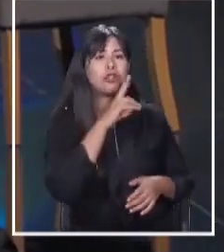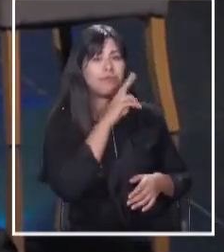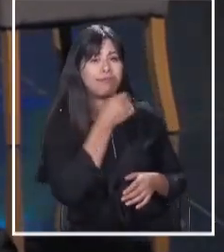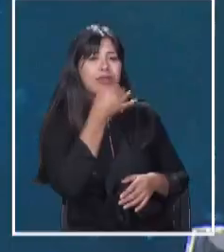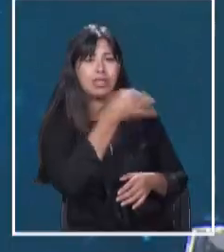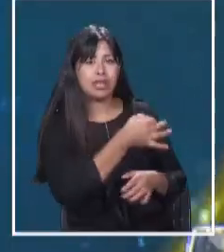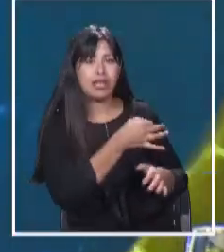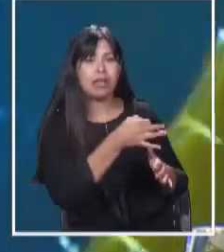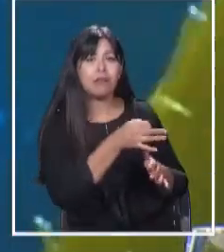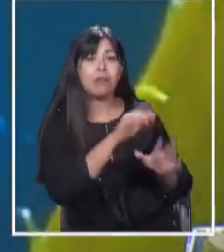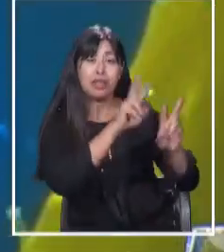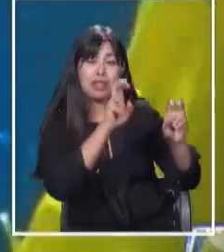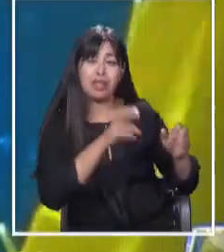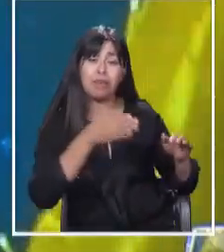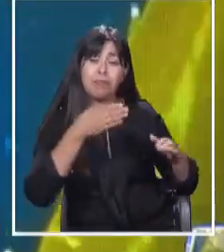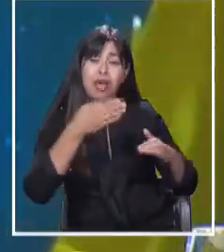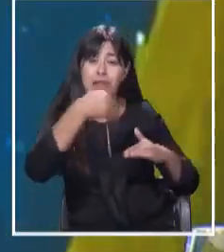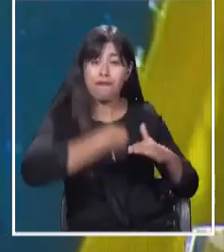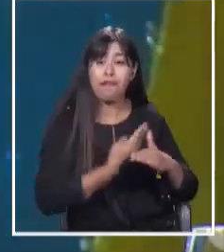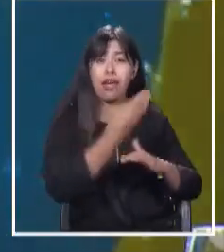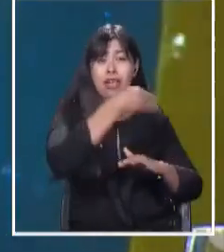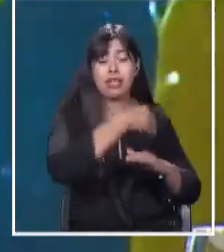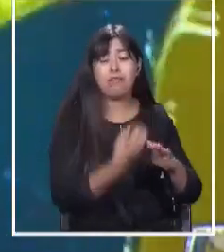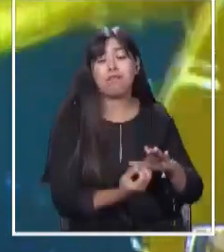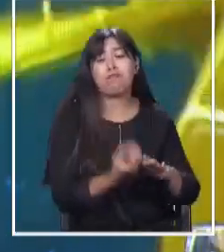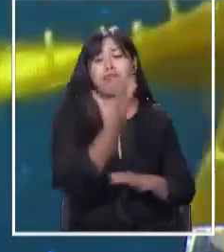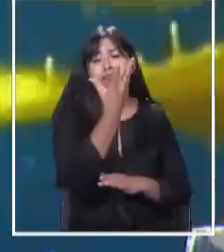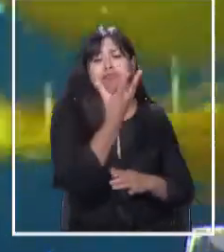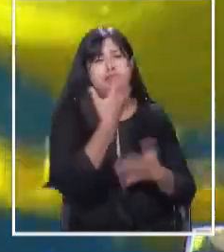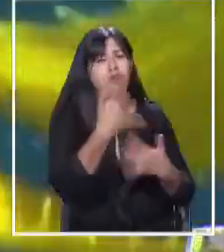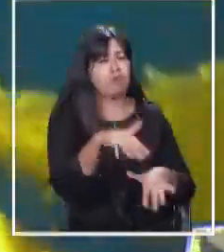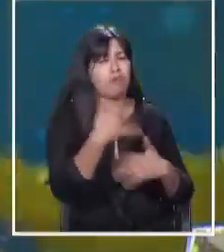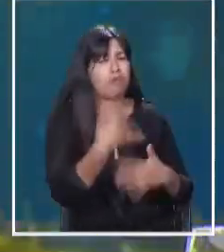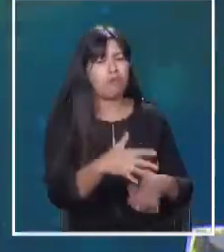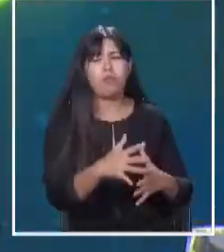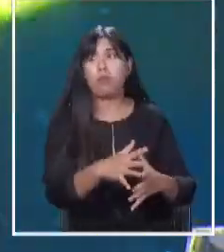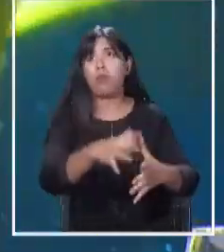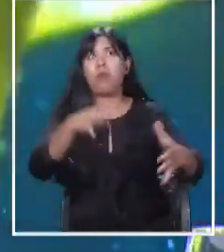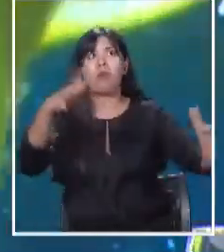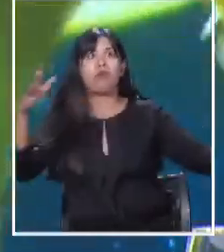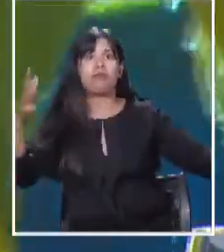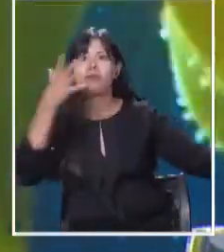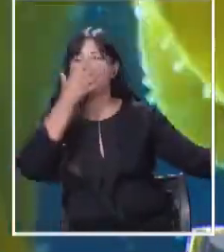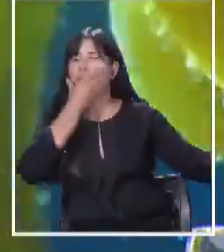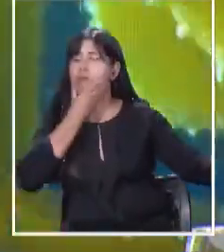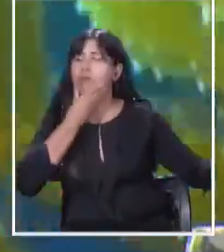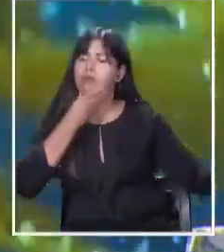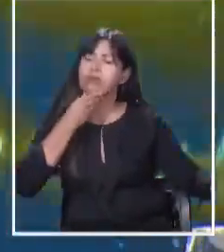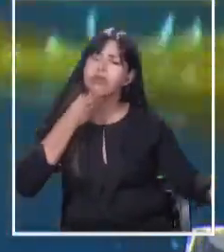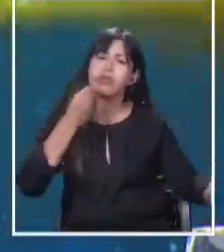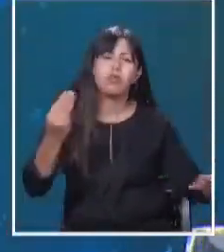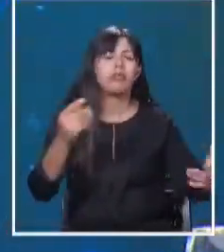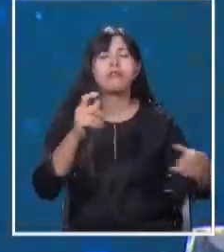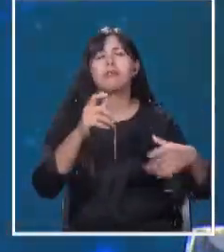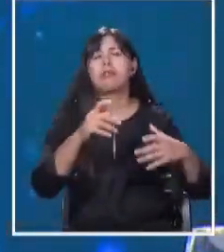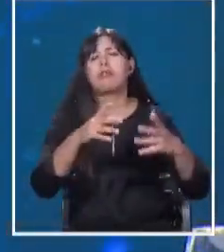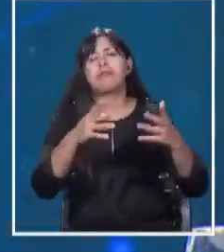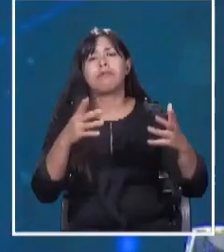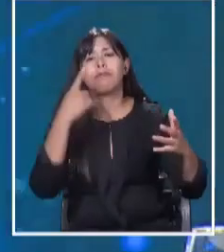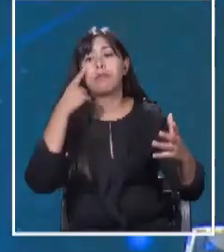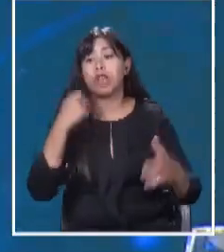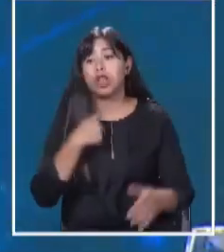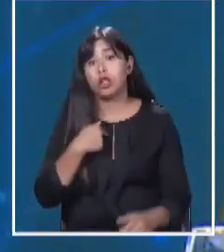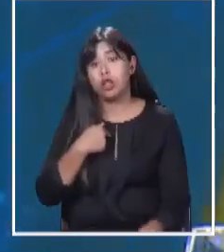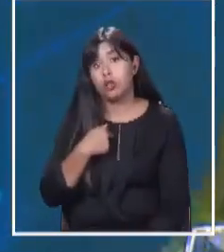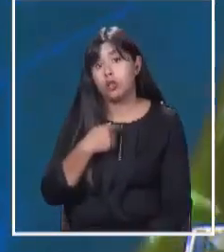decía a las personas, ¿tú sabes la importancia de las ballenas? No, sí, son bonitas, son gigantes, son majestuosas, me decían todos esos adjetivos. Pero cuando alguien les